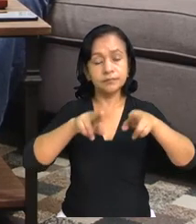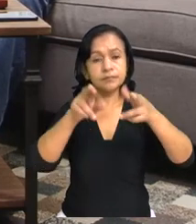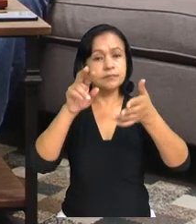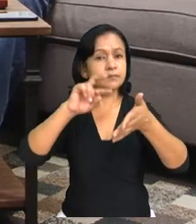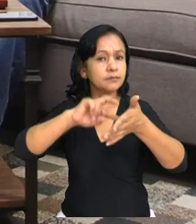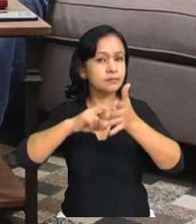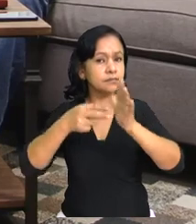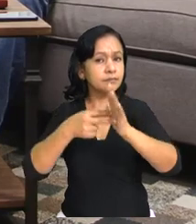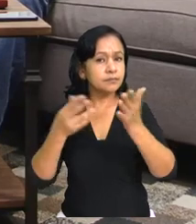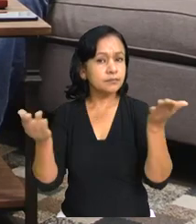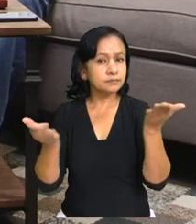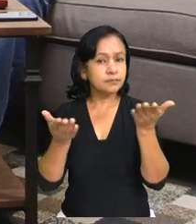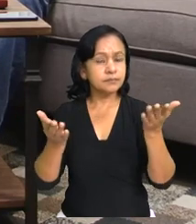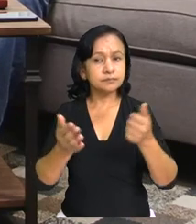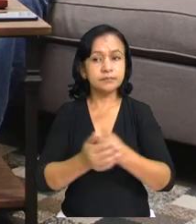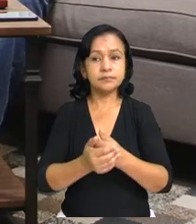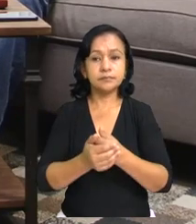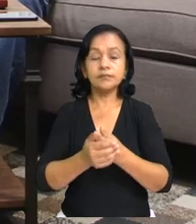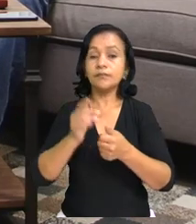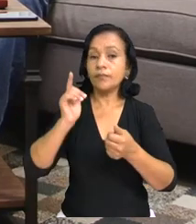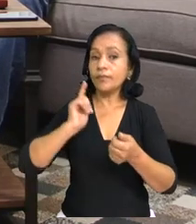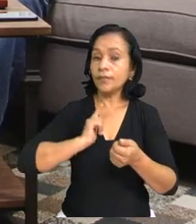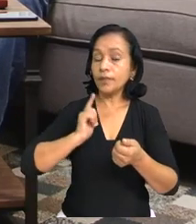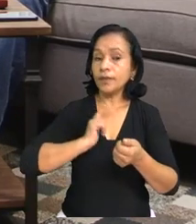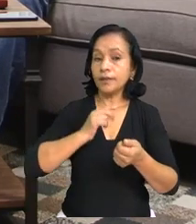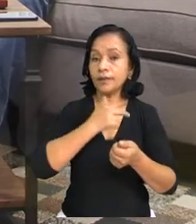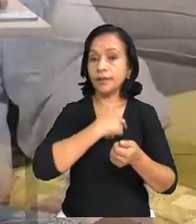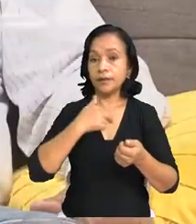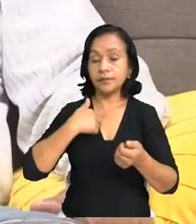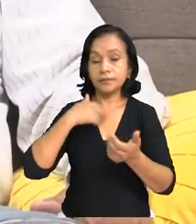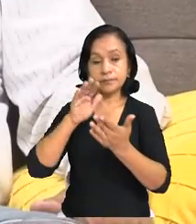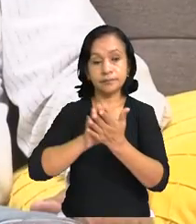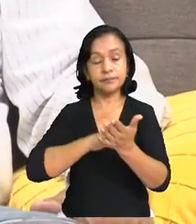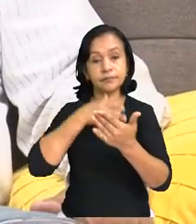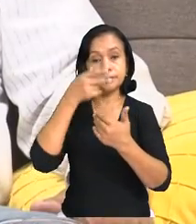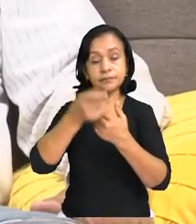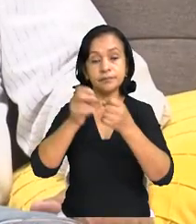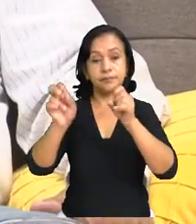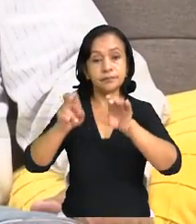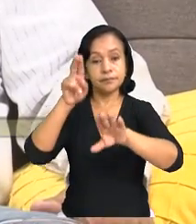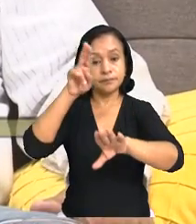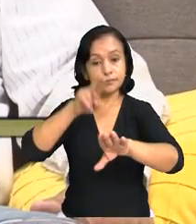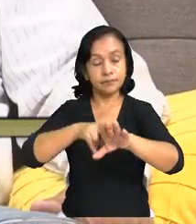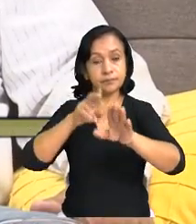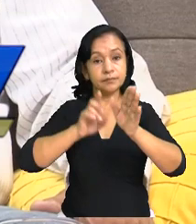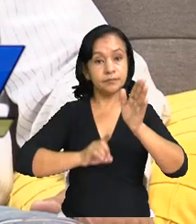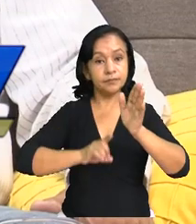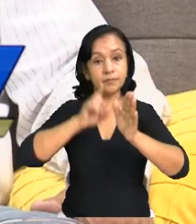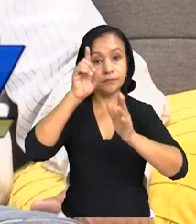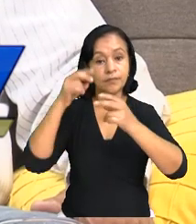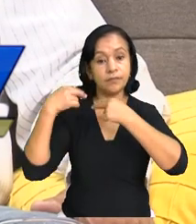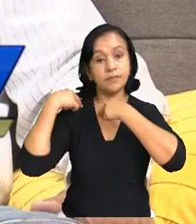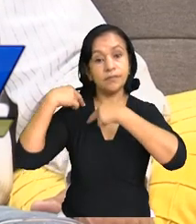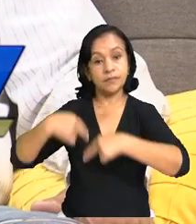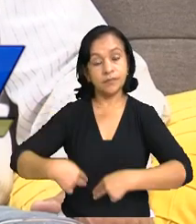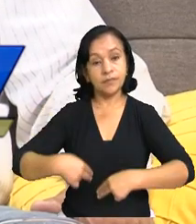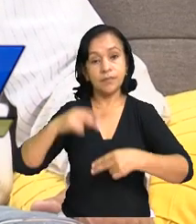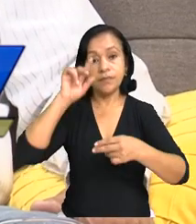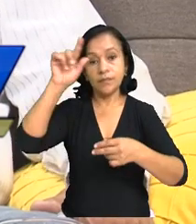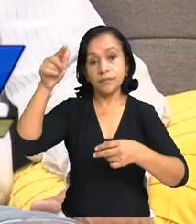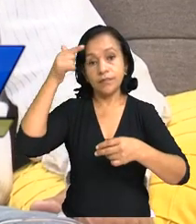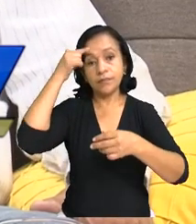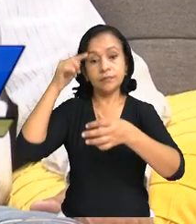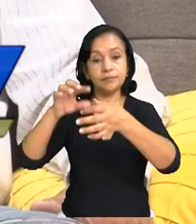ejecución? Para eso tenemos que remitirnos al Programa Nacional de Desarrollo Humano que tiene el Gobierno de Reconciliación y Unidad